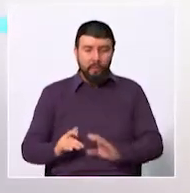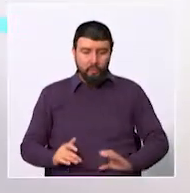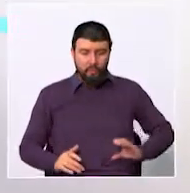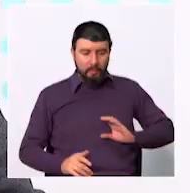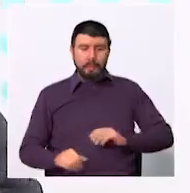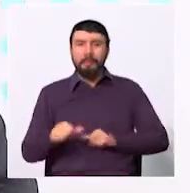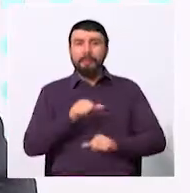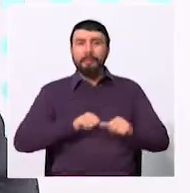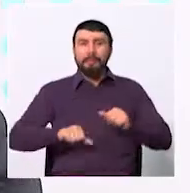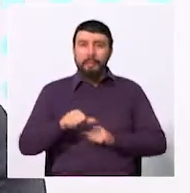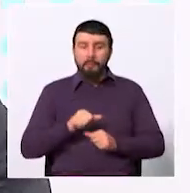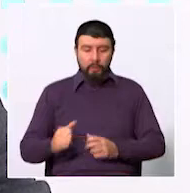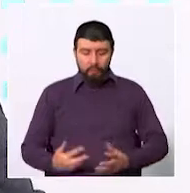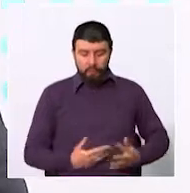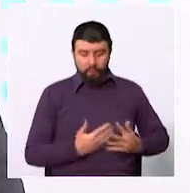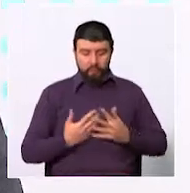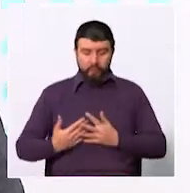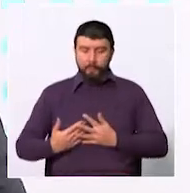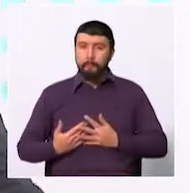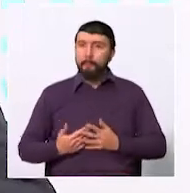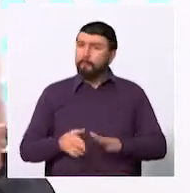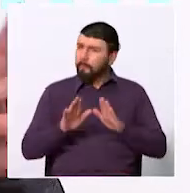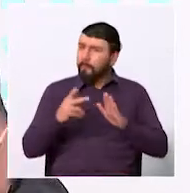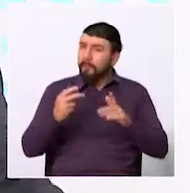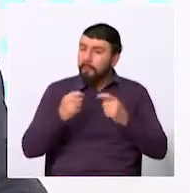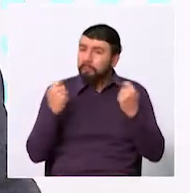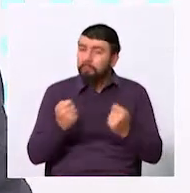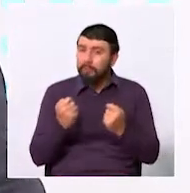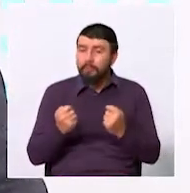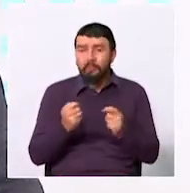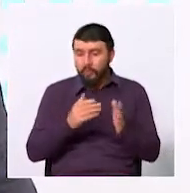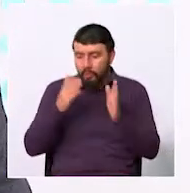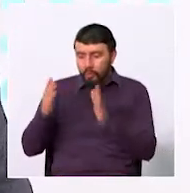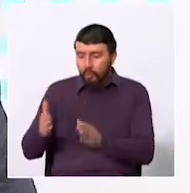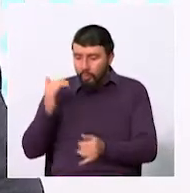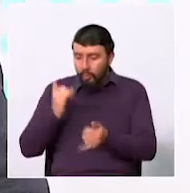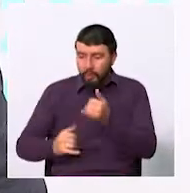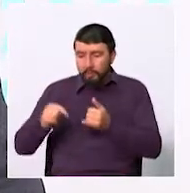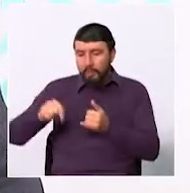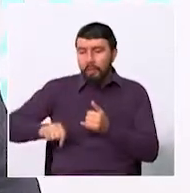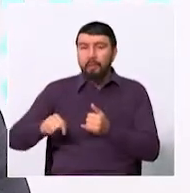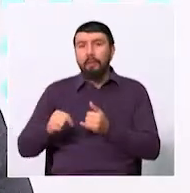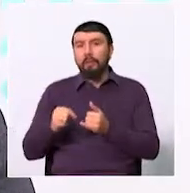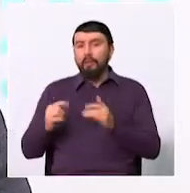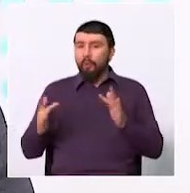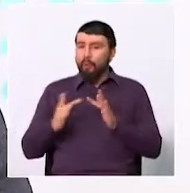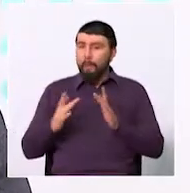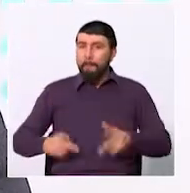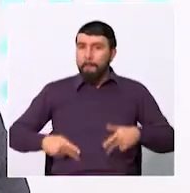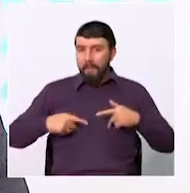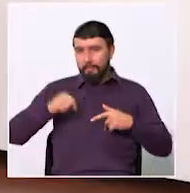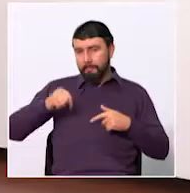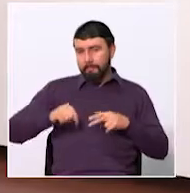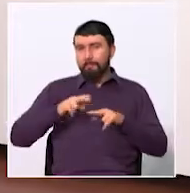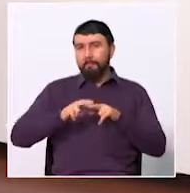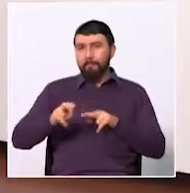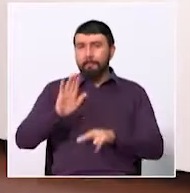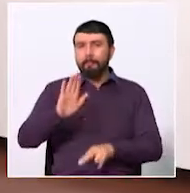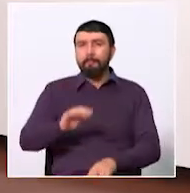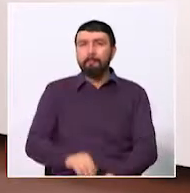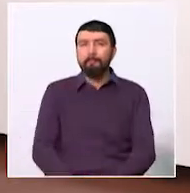florent es también vamos a este último corto de comerciales para reflejar la última parte de conexión vital en directo y desde manizales